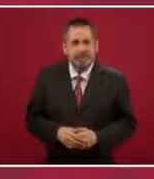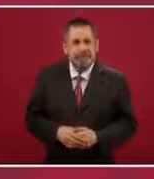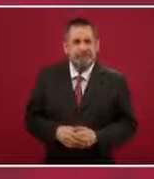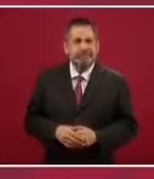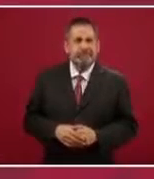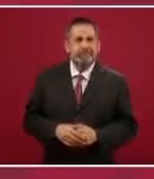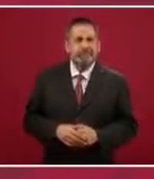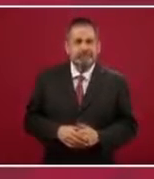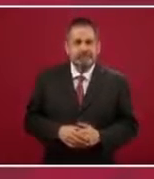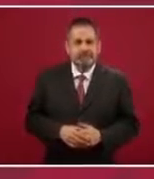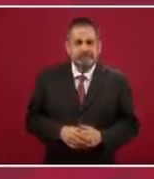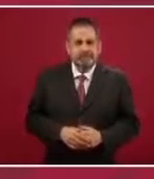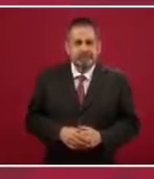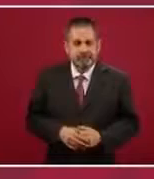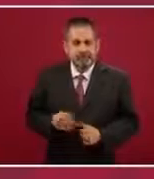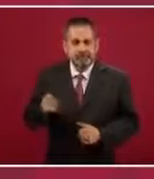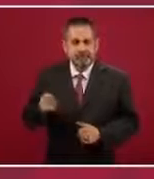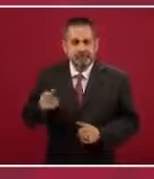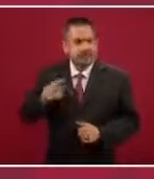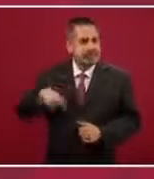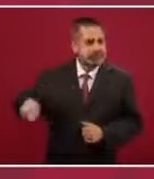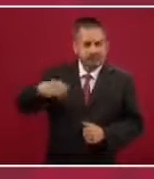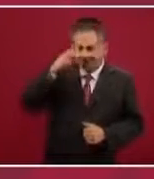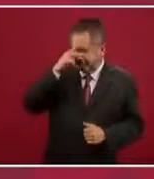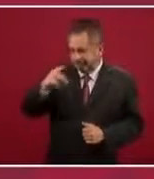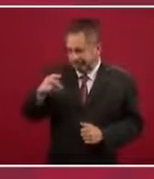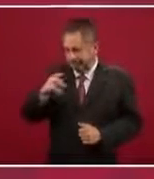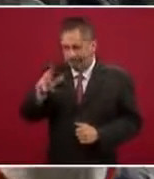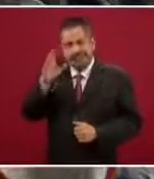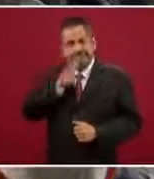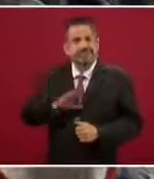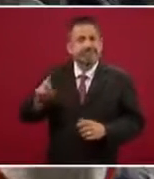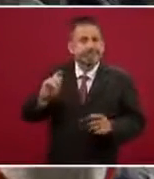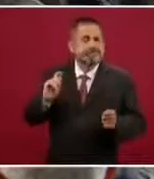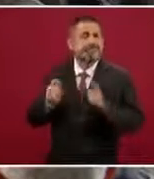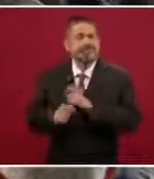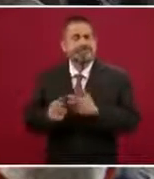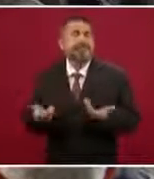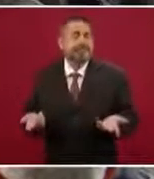que hicimos los mexicanos,